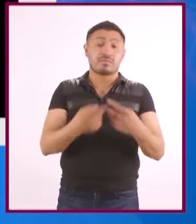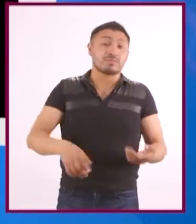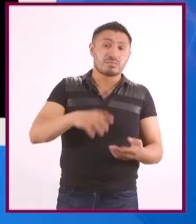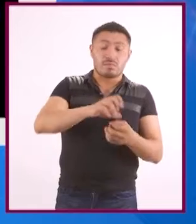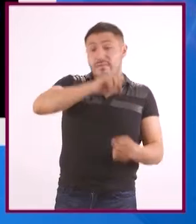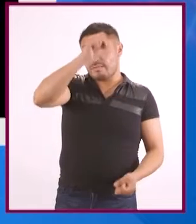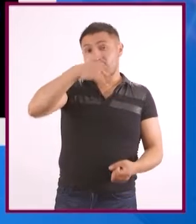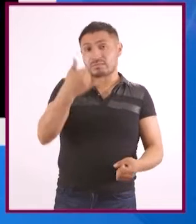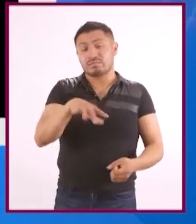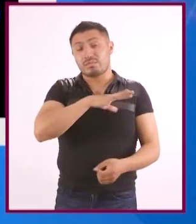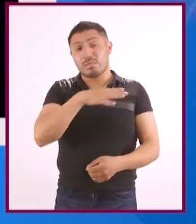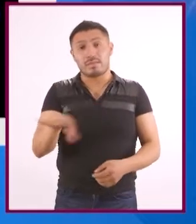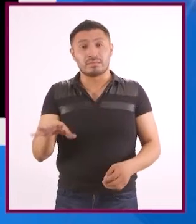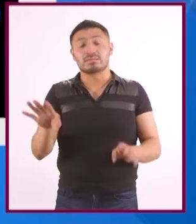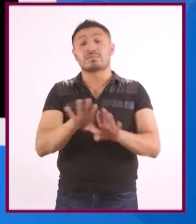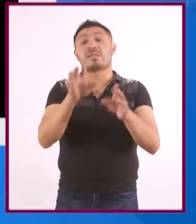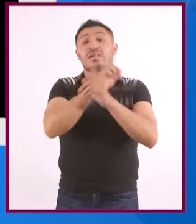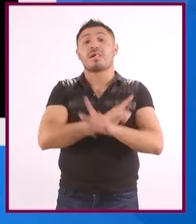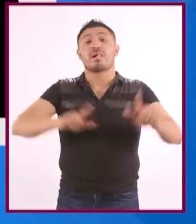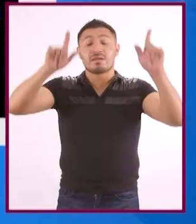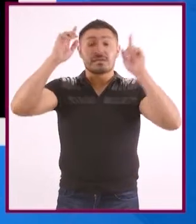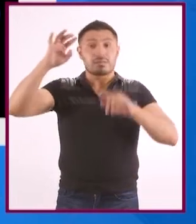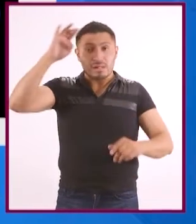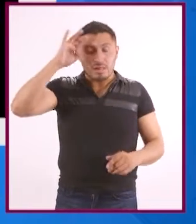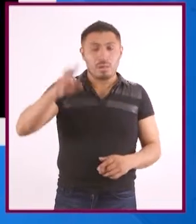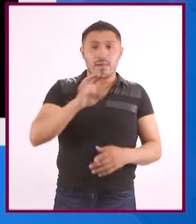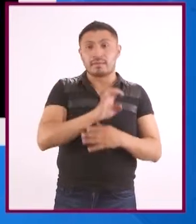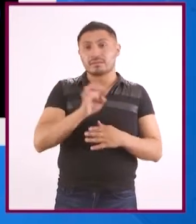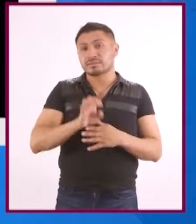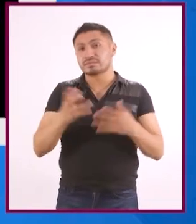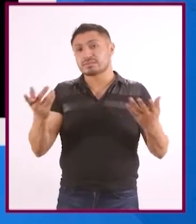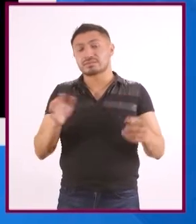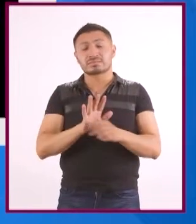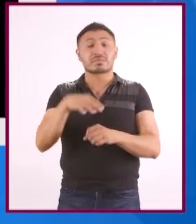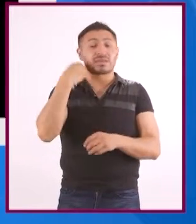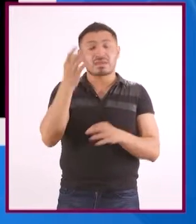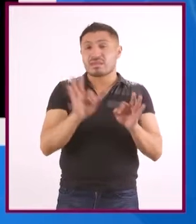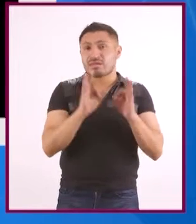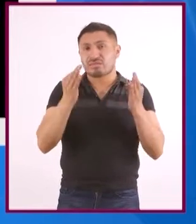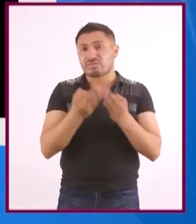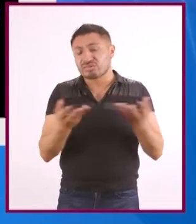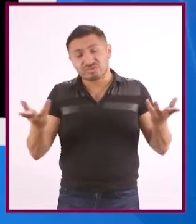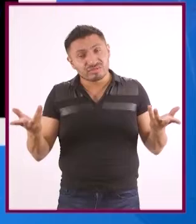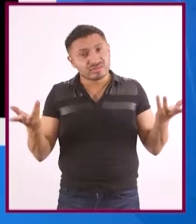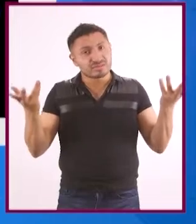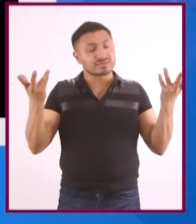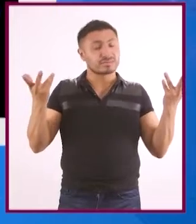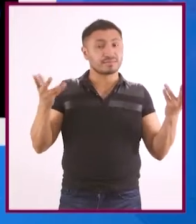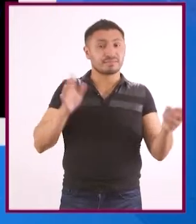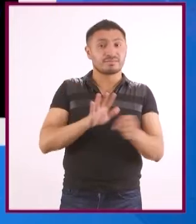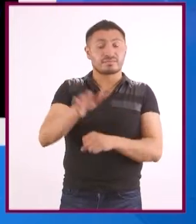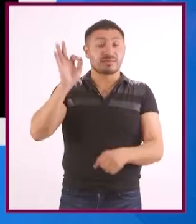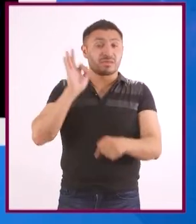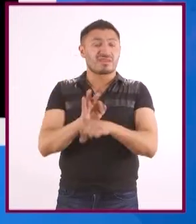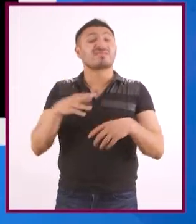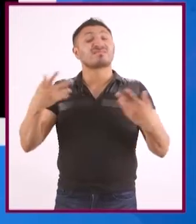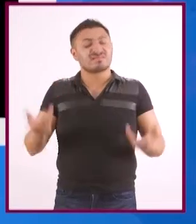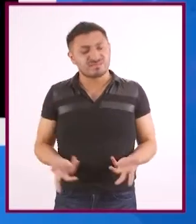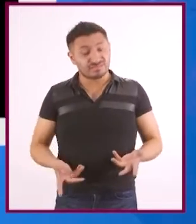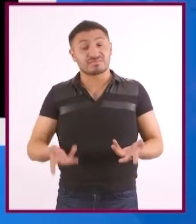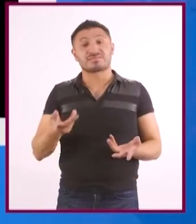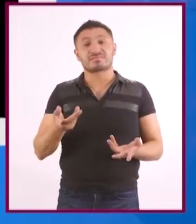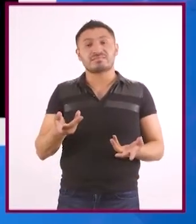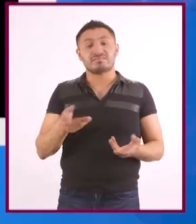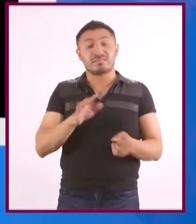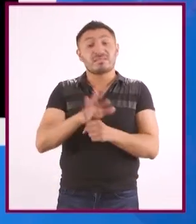manera general la libertad de pensamiento, ¿no? Entonces, de cualquier manera, lo que protege es, o